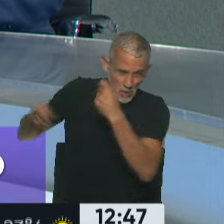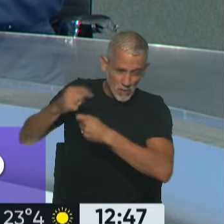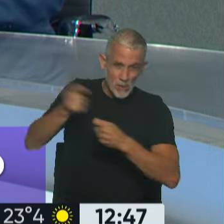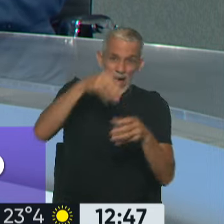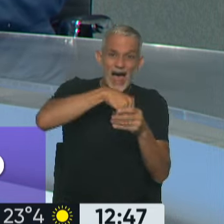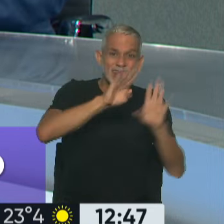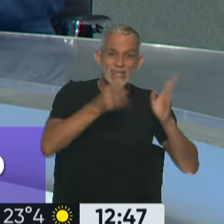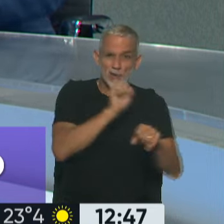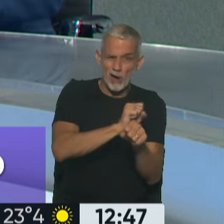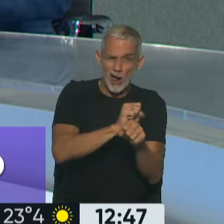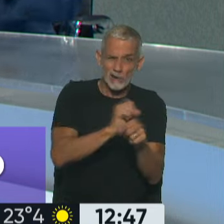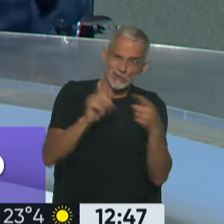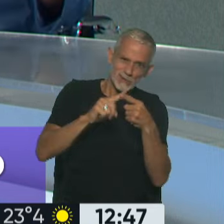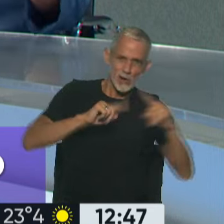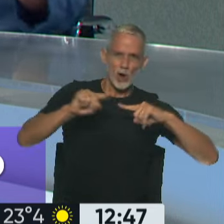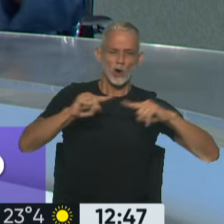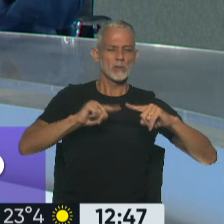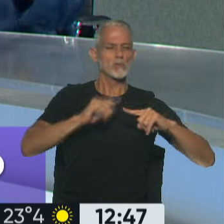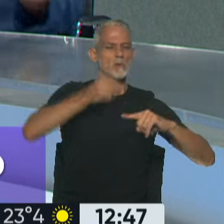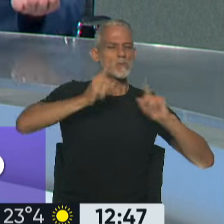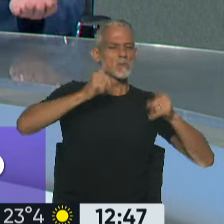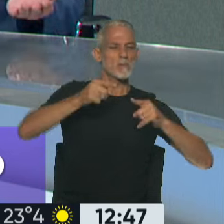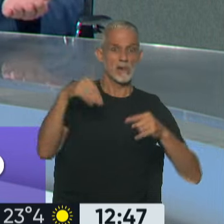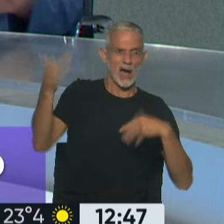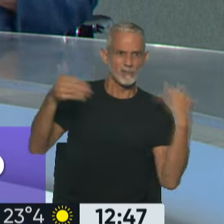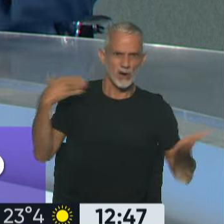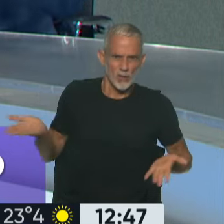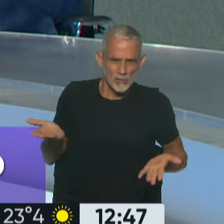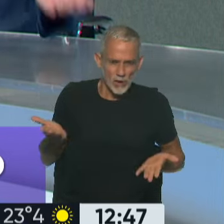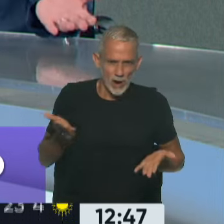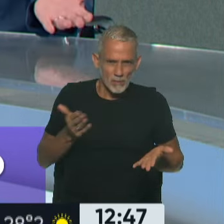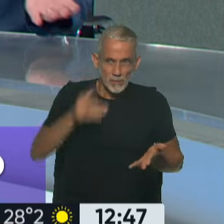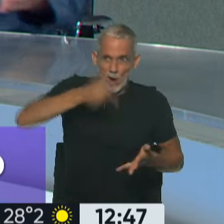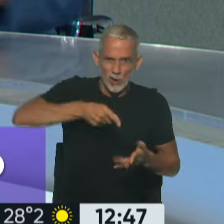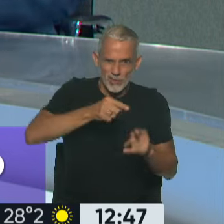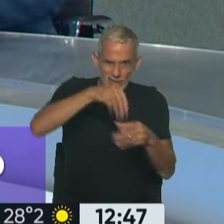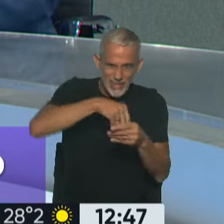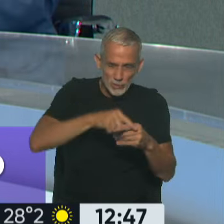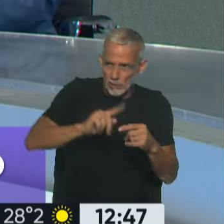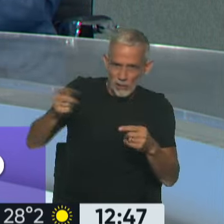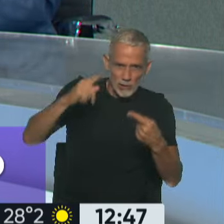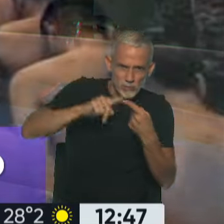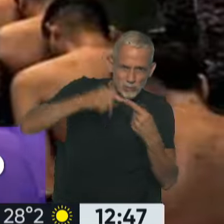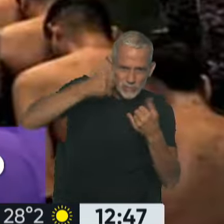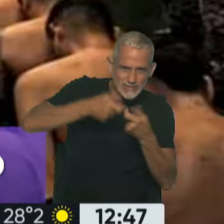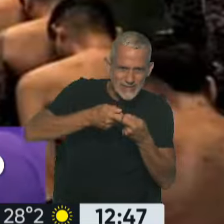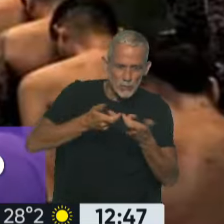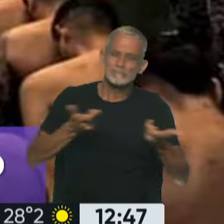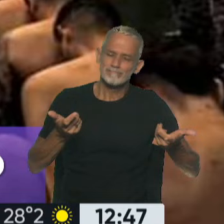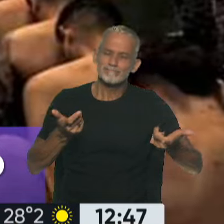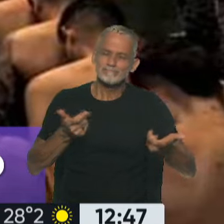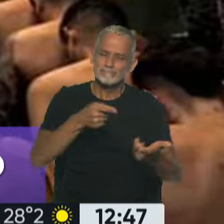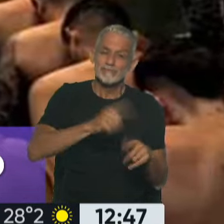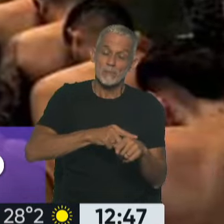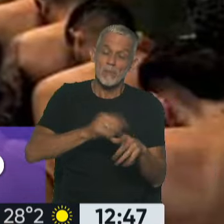de la cárcel coordina lo que sucede en los alrededores de la cárcel, es decir, afuera. Esta es una de las